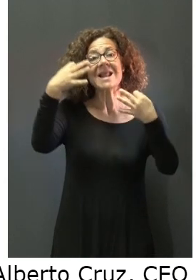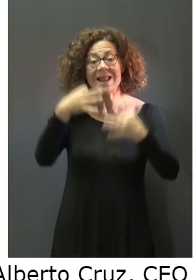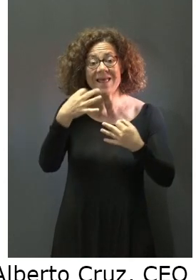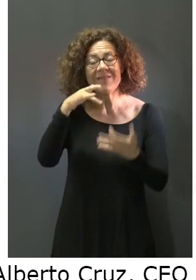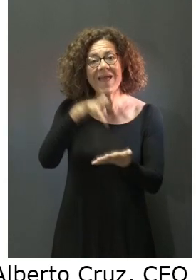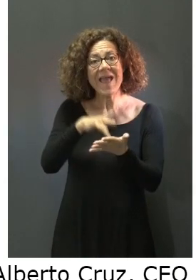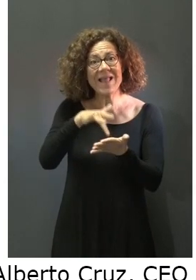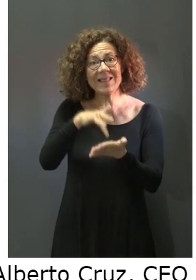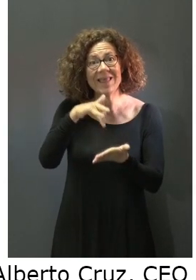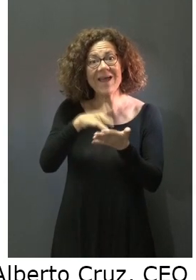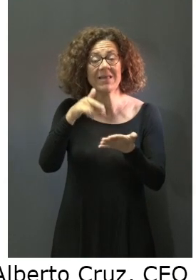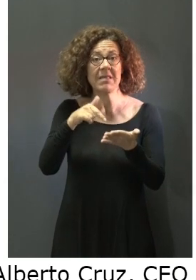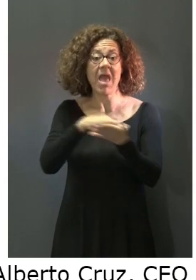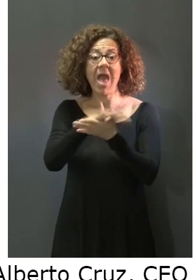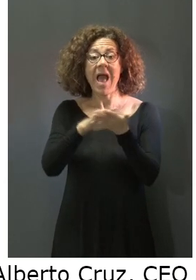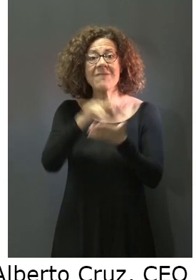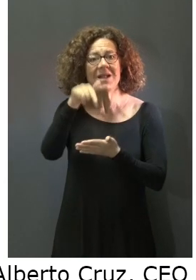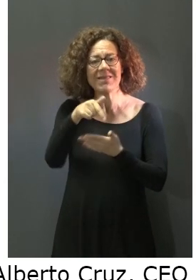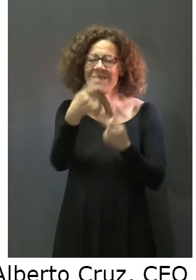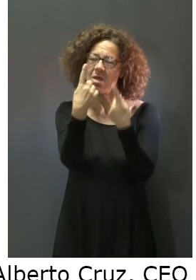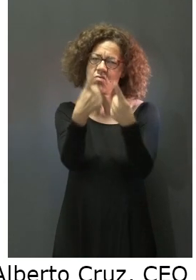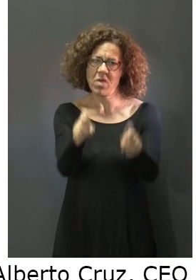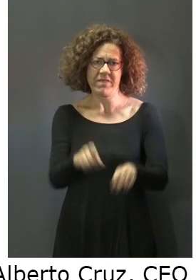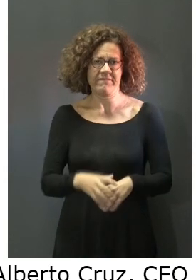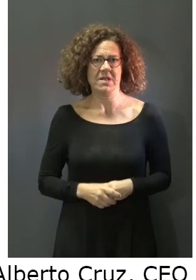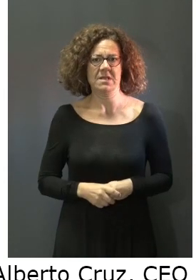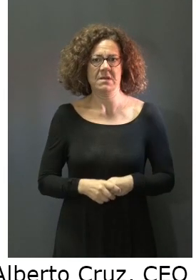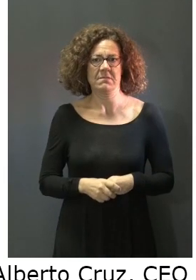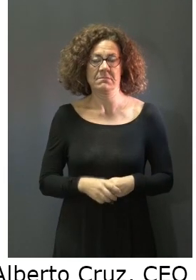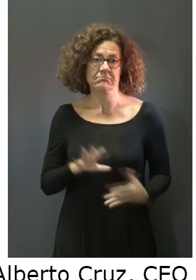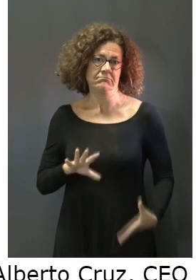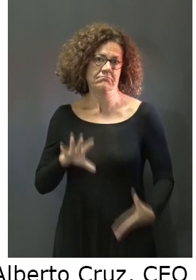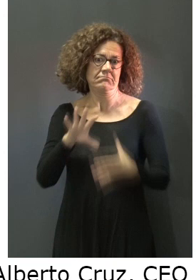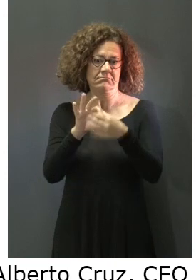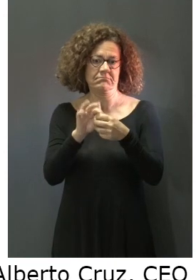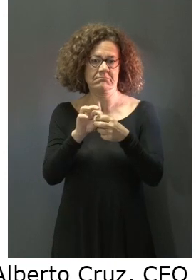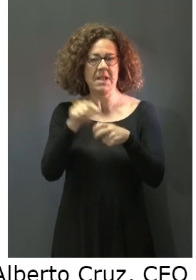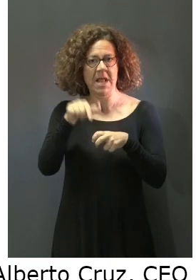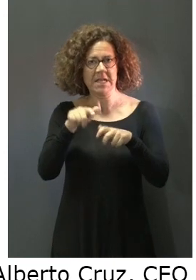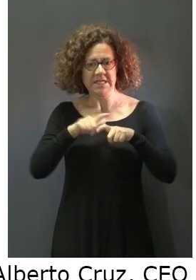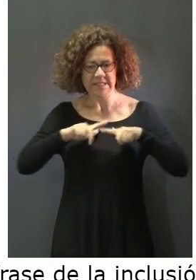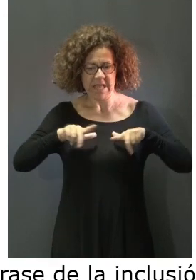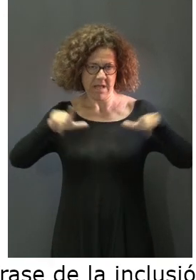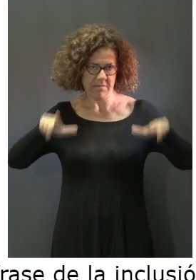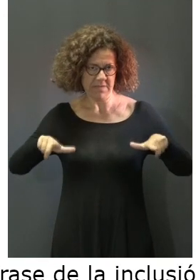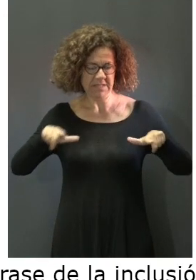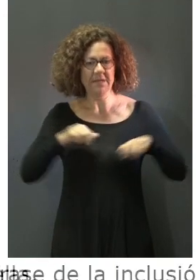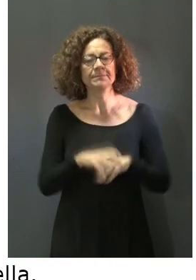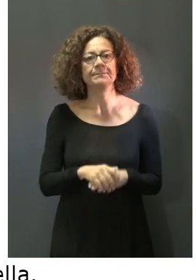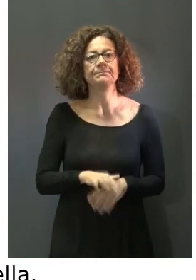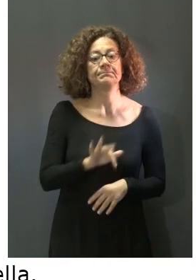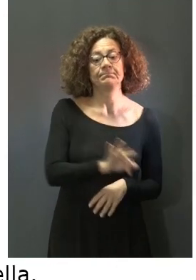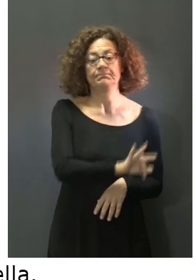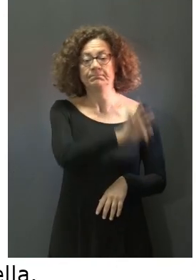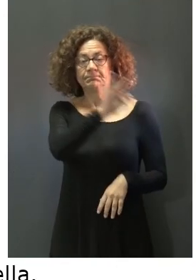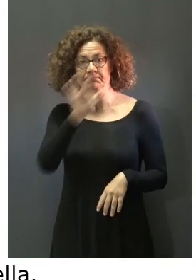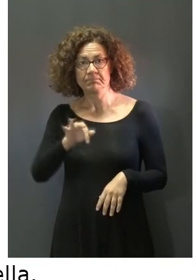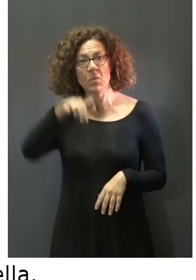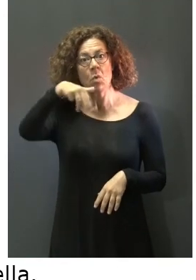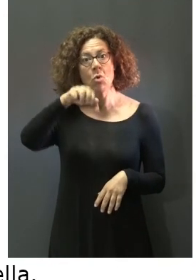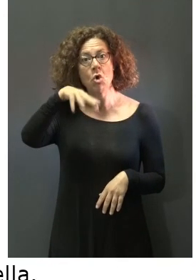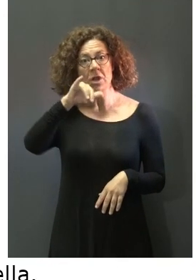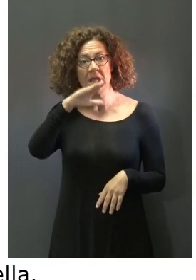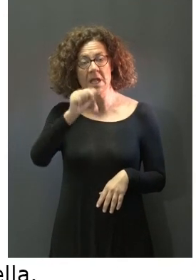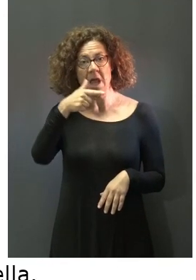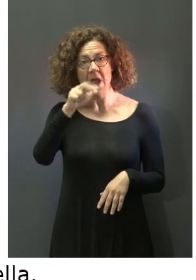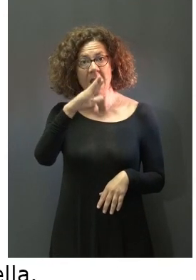día que no tengamos que hablar de ella, en relación con la mesa que hoy nos ocupa. Después tenemos a Mónica